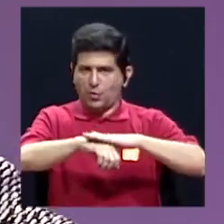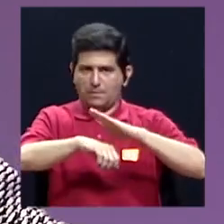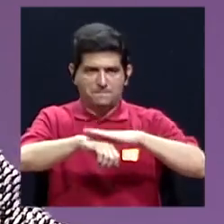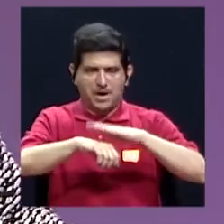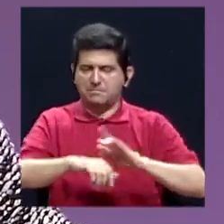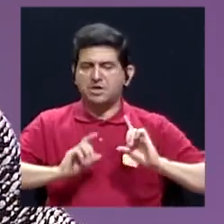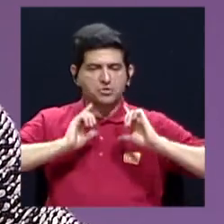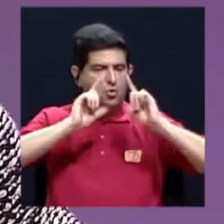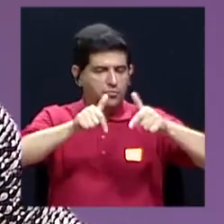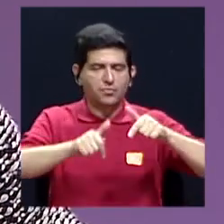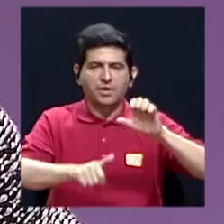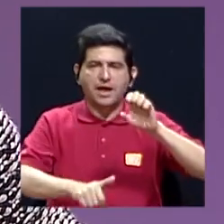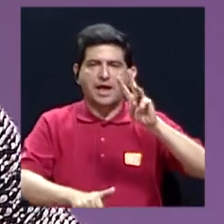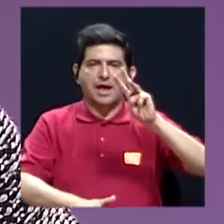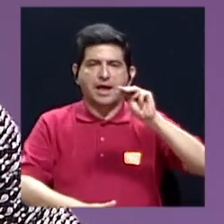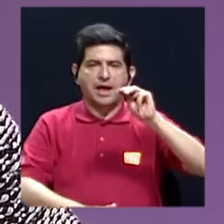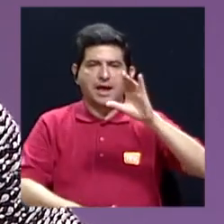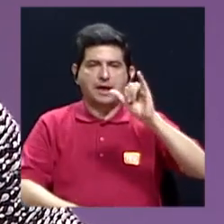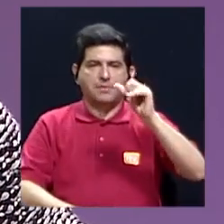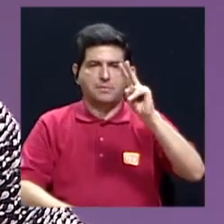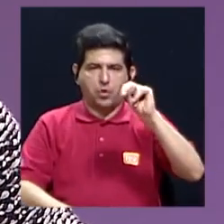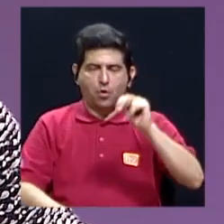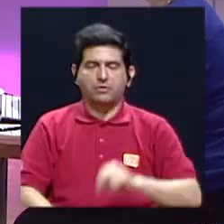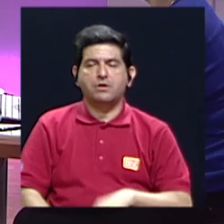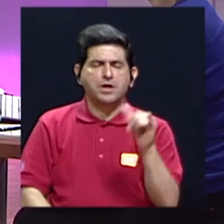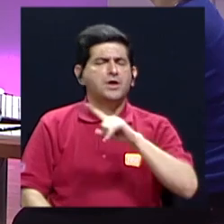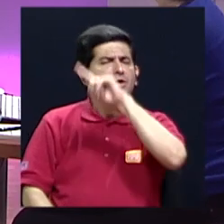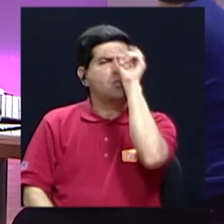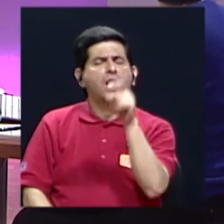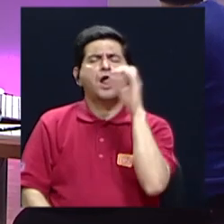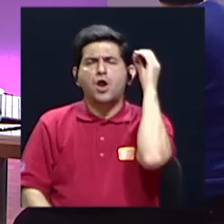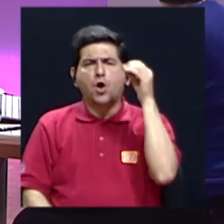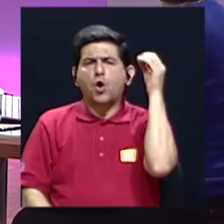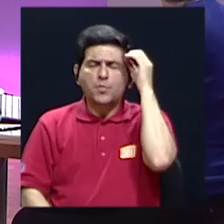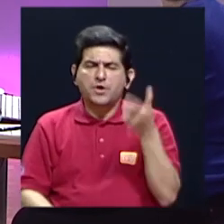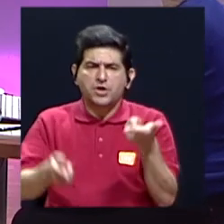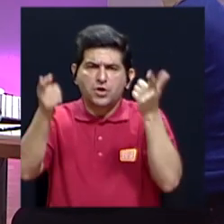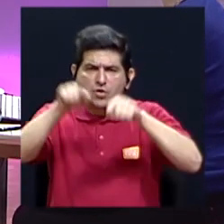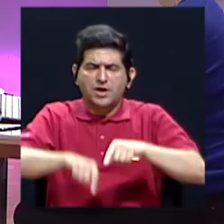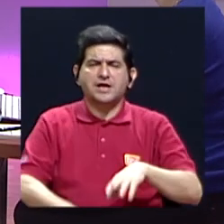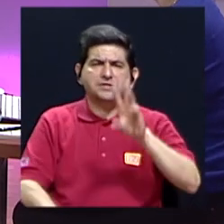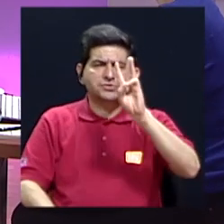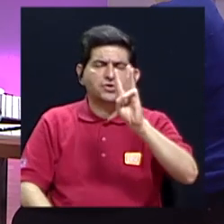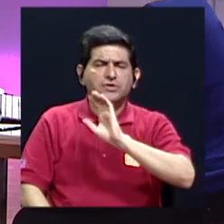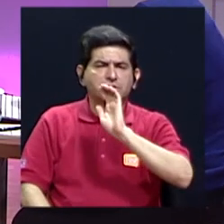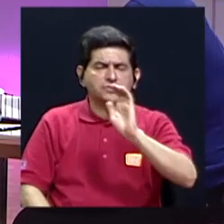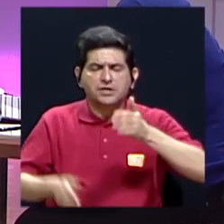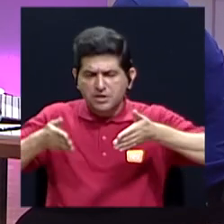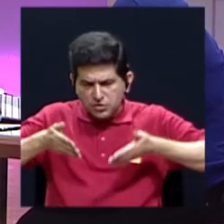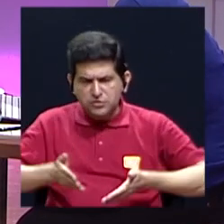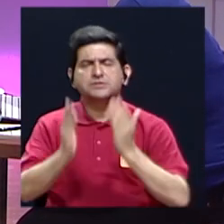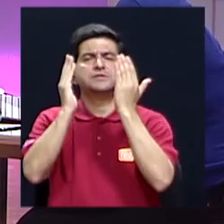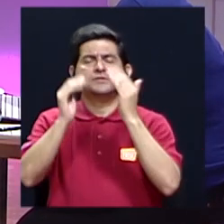permitir que se desechen los embriones. También nos preguntan acá cuál es su opinión sobre el caso de los sextillizos.